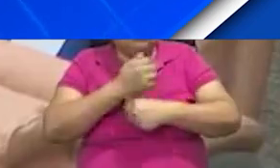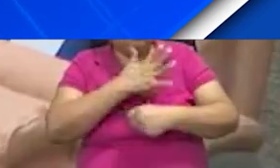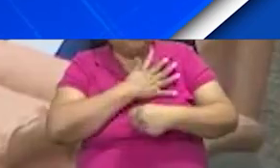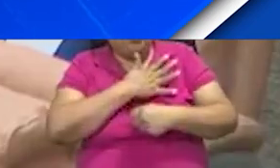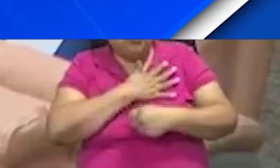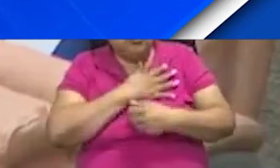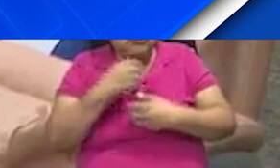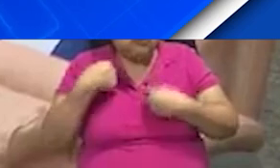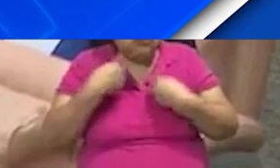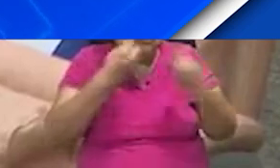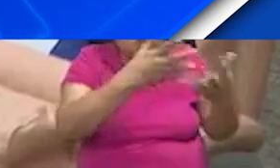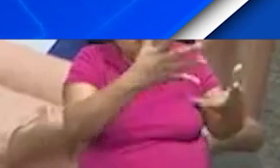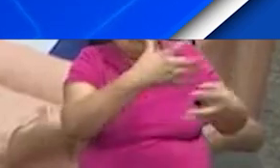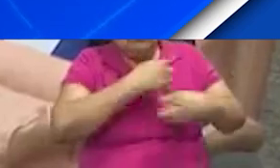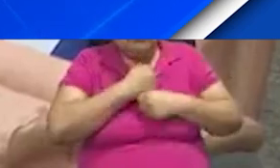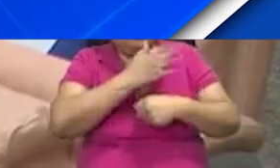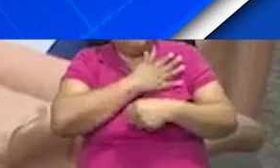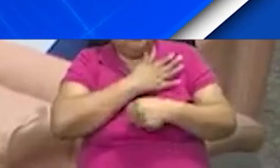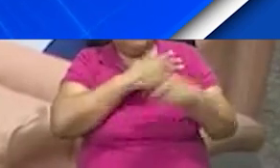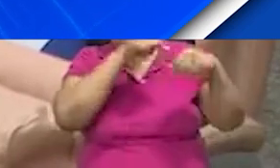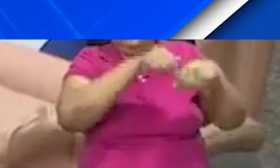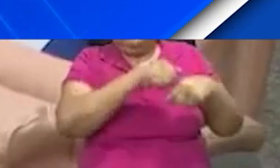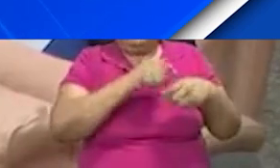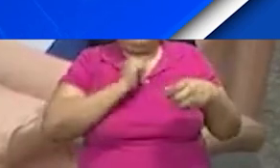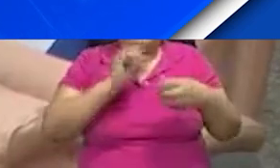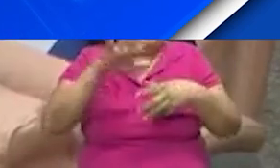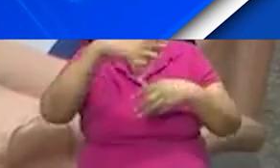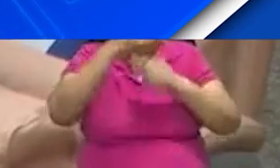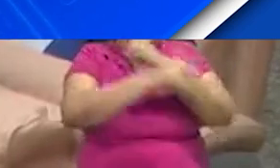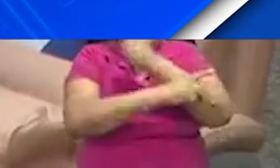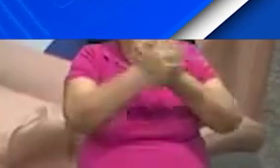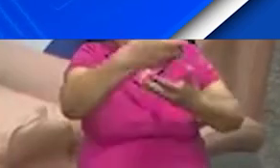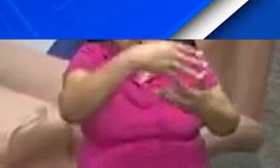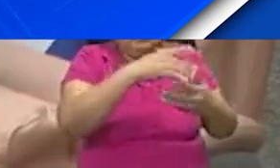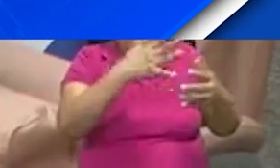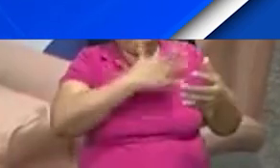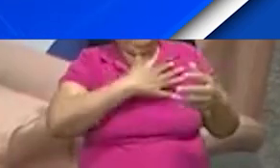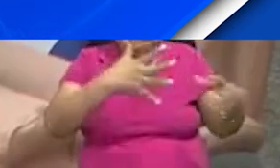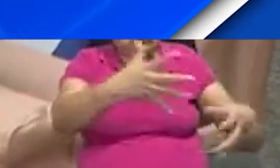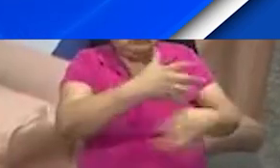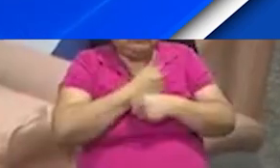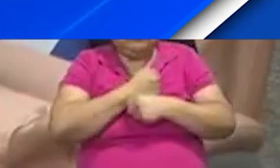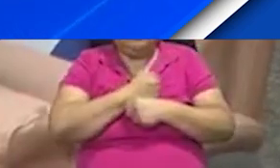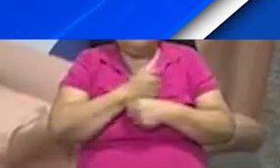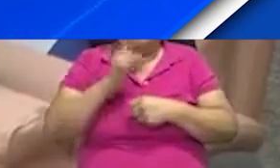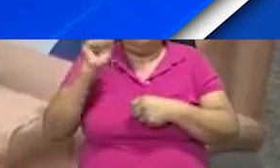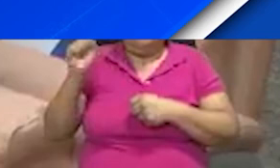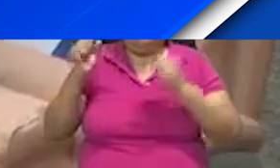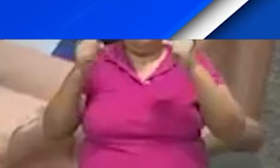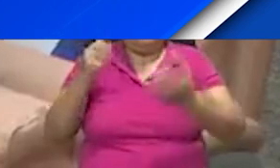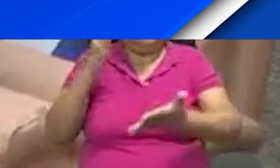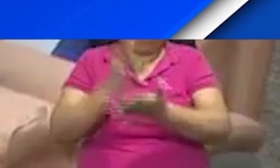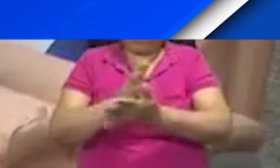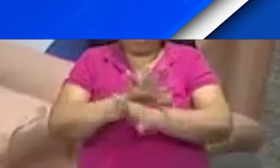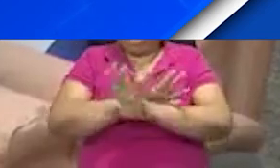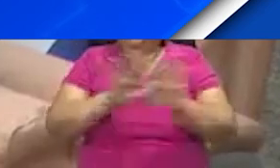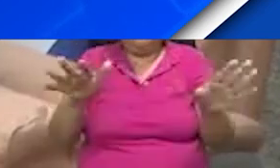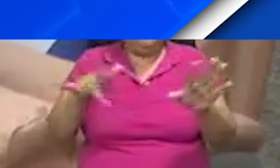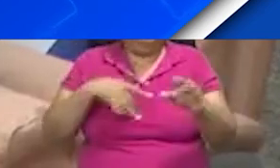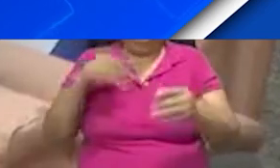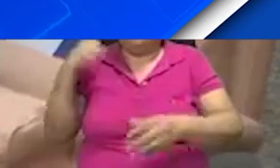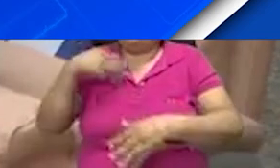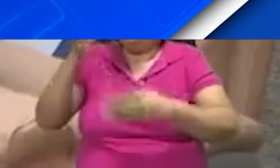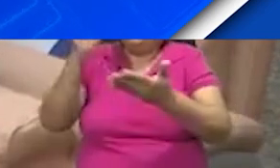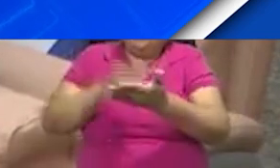había mandado y de donaciones que venían de diferentes países. Por esa razón, él mismo decidió volver a